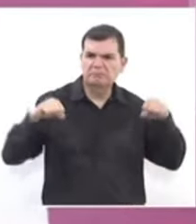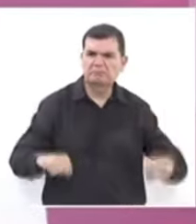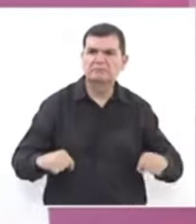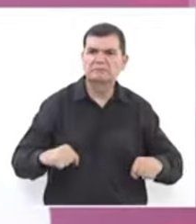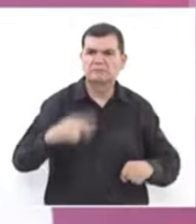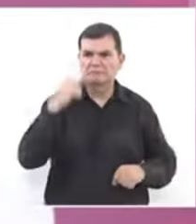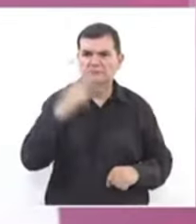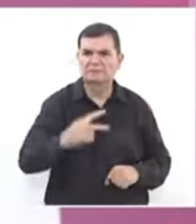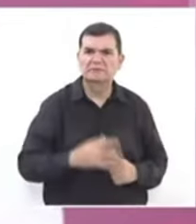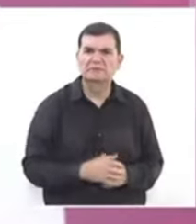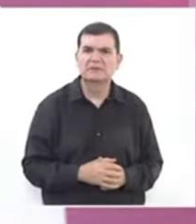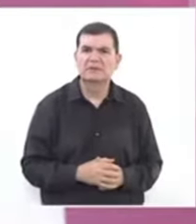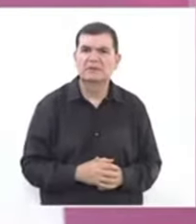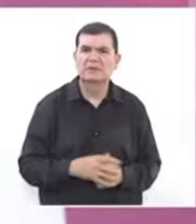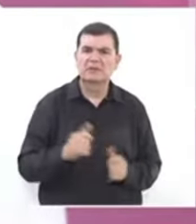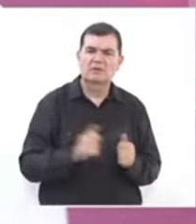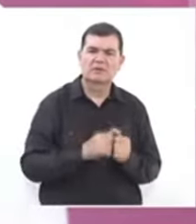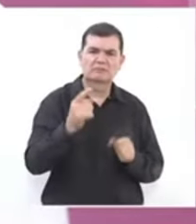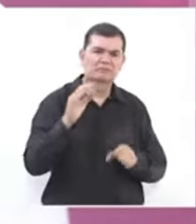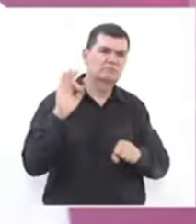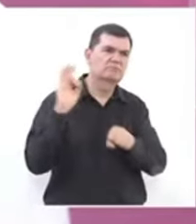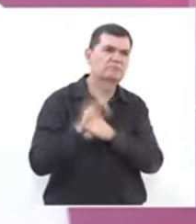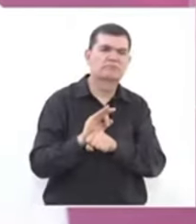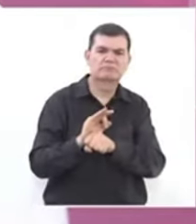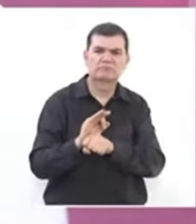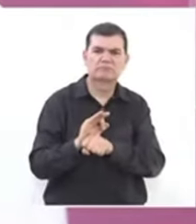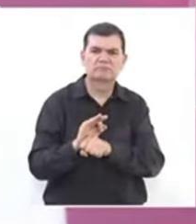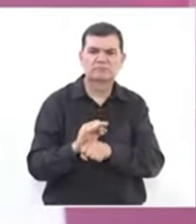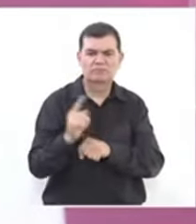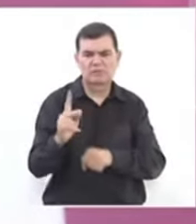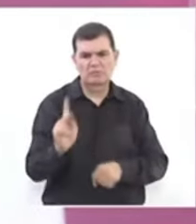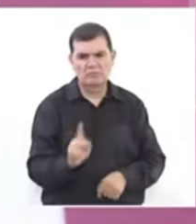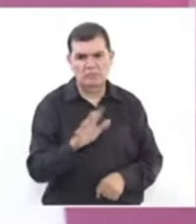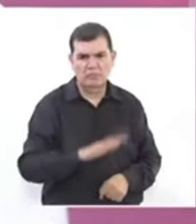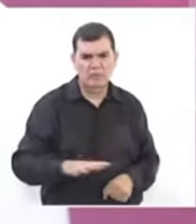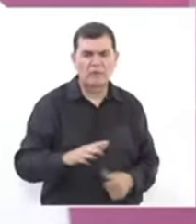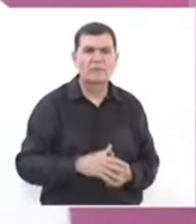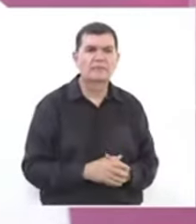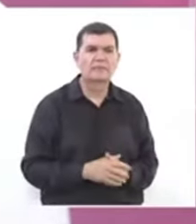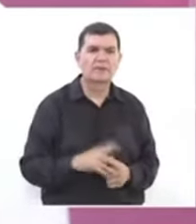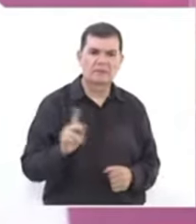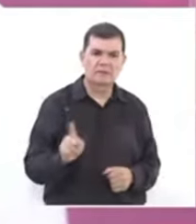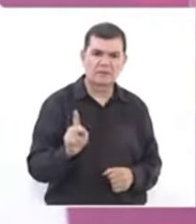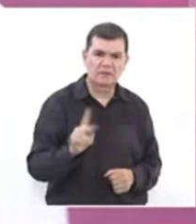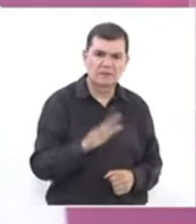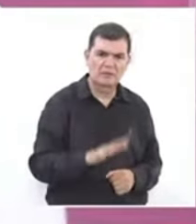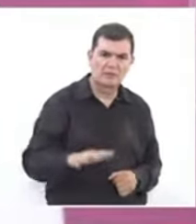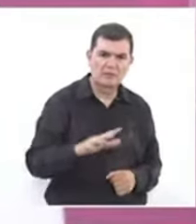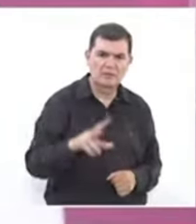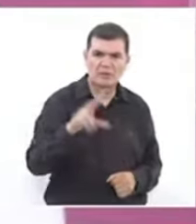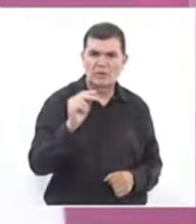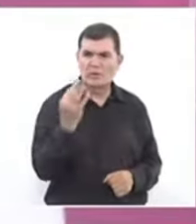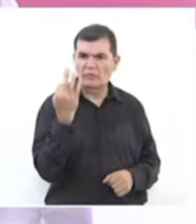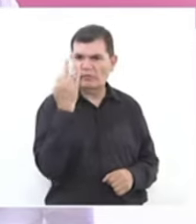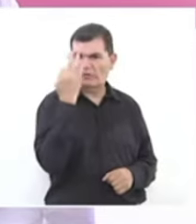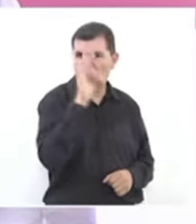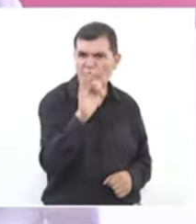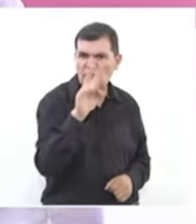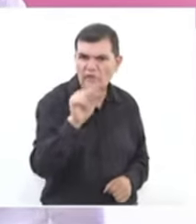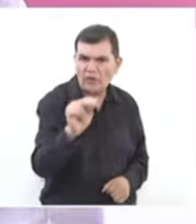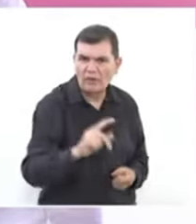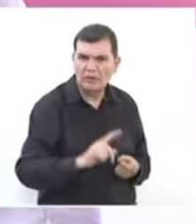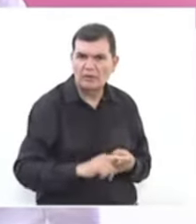más. Con el respaldo del pueblo. El pueblo no traiciona,